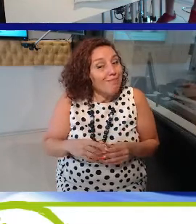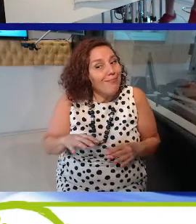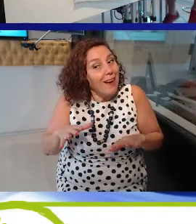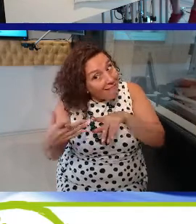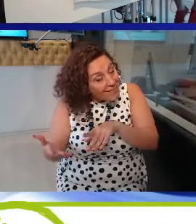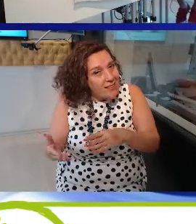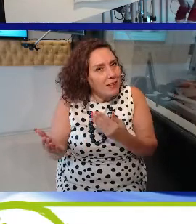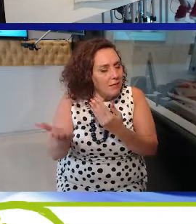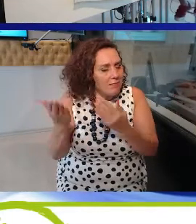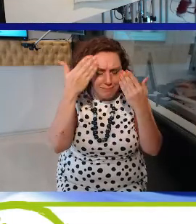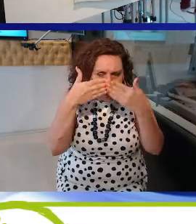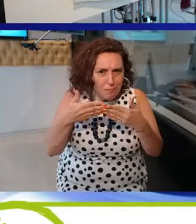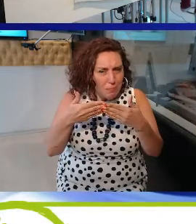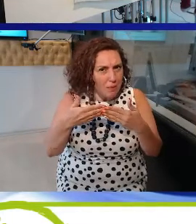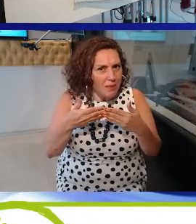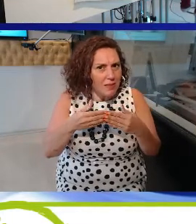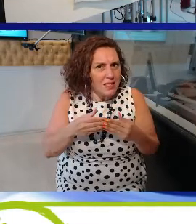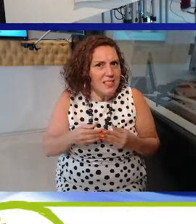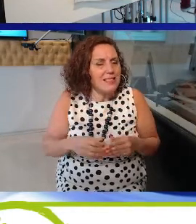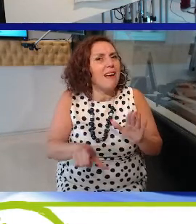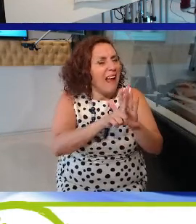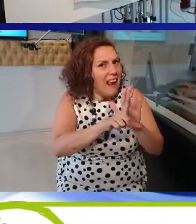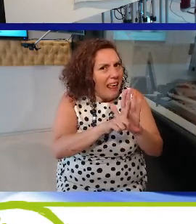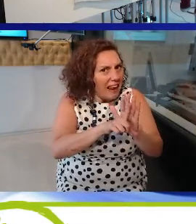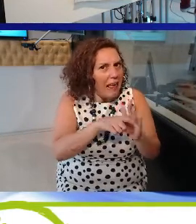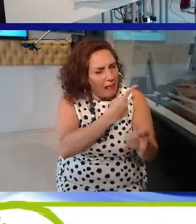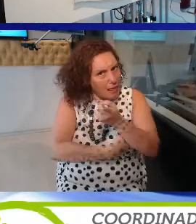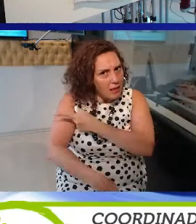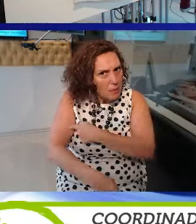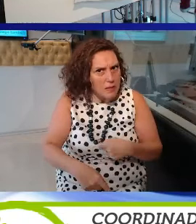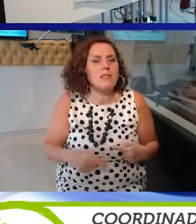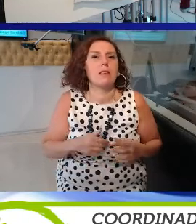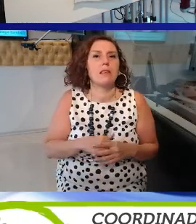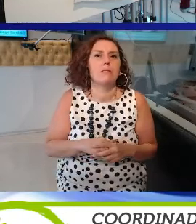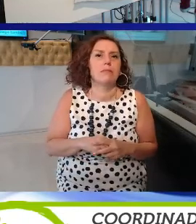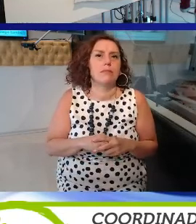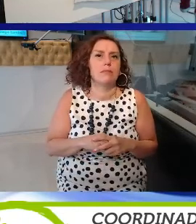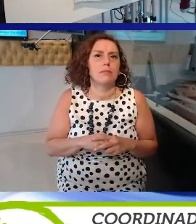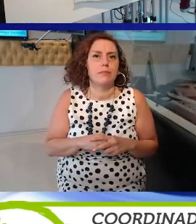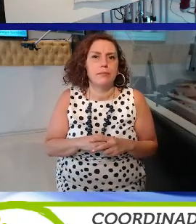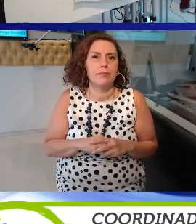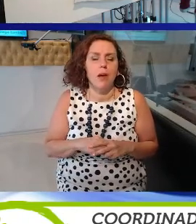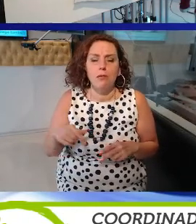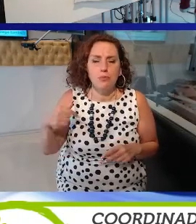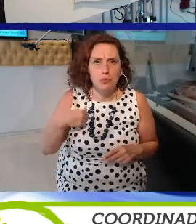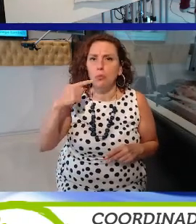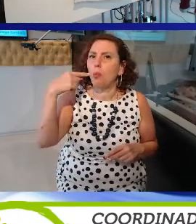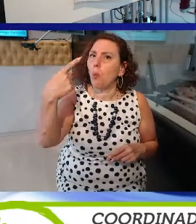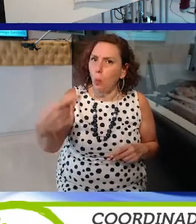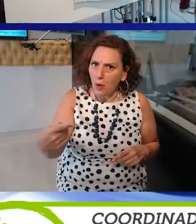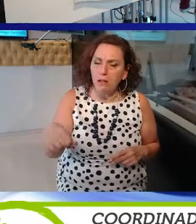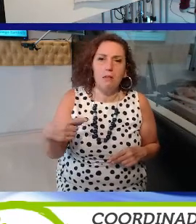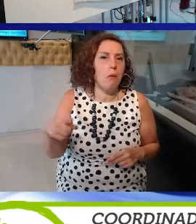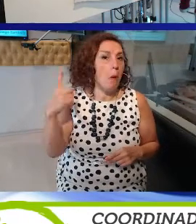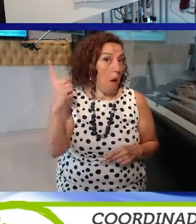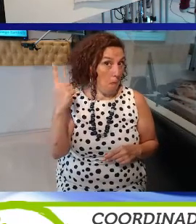de derechos. Entonces aprovecho la oportunidad de que vos hayas usado el término de capacidades diferentes para contarle a las personas que por ahí es la primera vez que nos